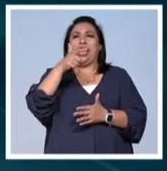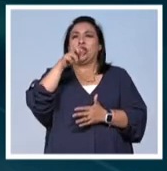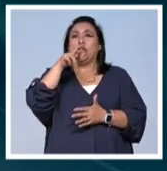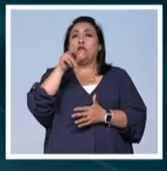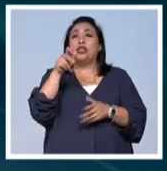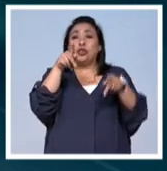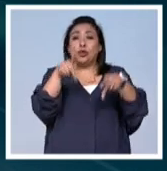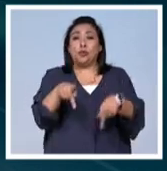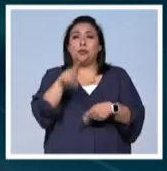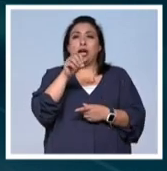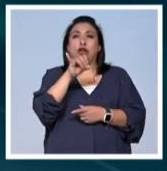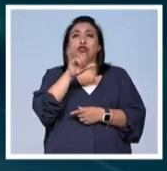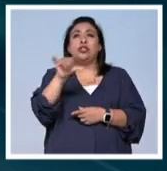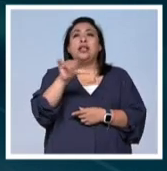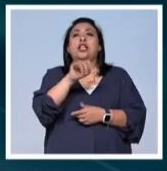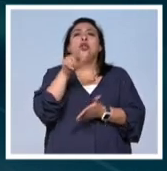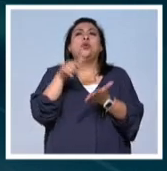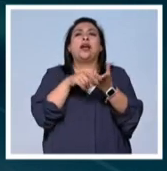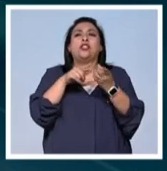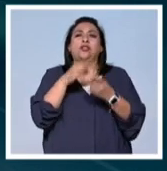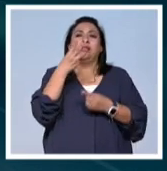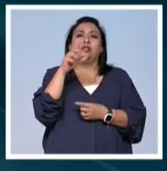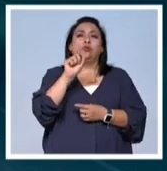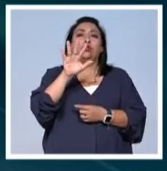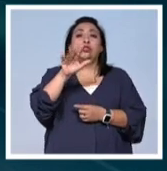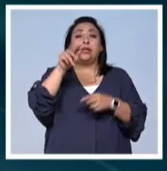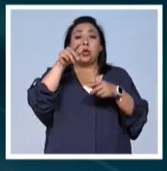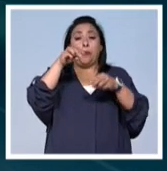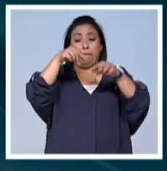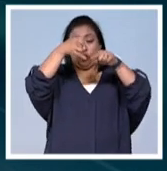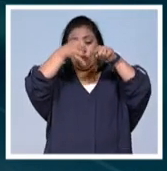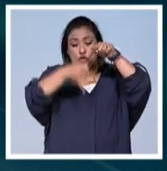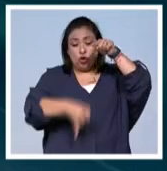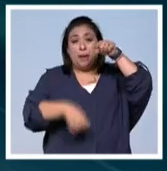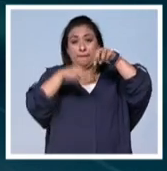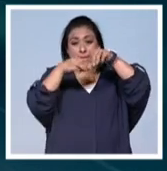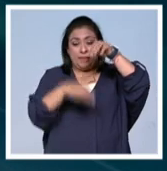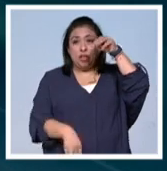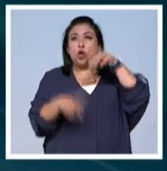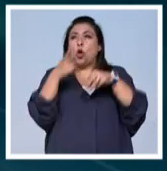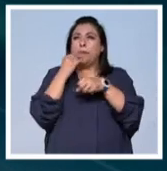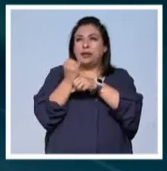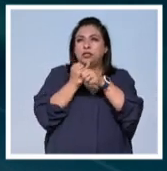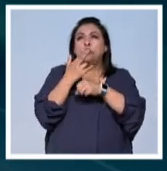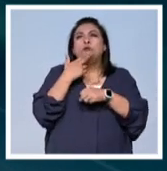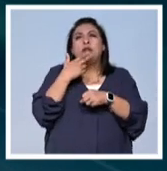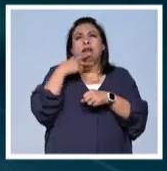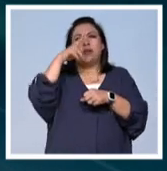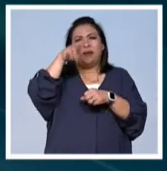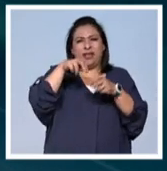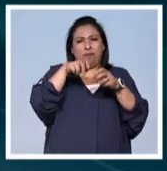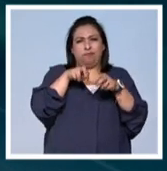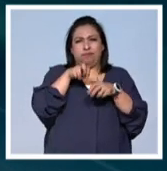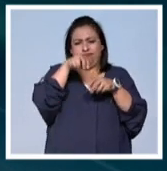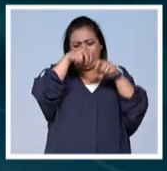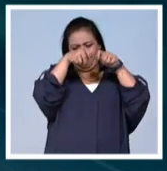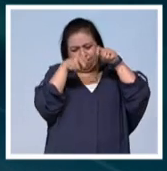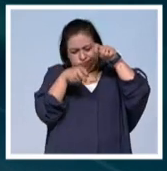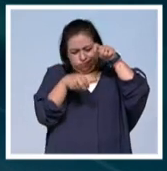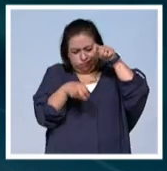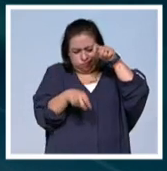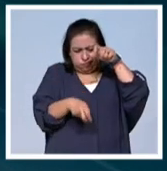la tumba de Osiris está a 3.5 metros de profundidad por lo que los científicos tuvieron que hacer uso de una larga escalera para poder bajar